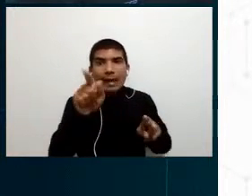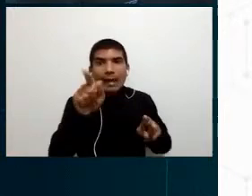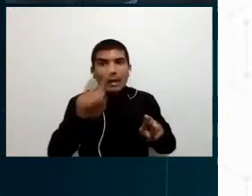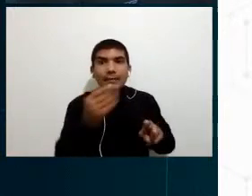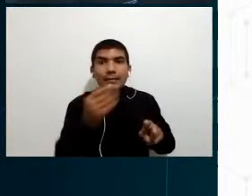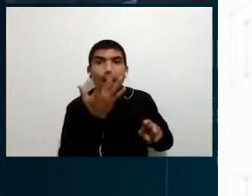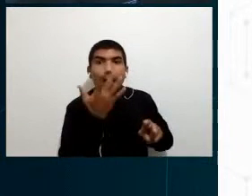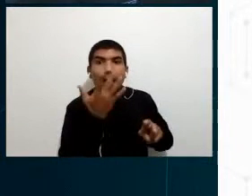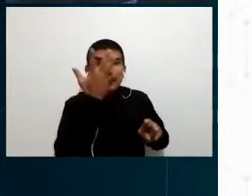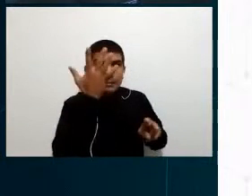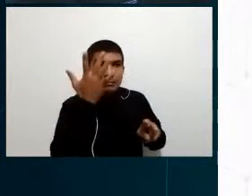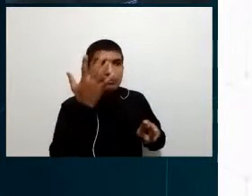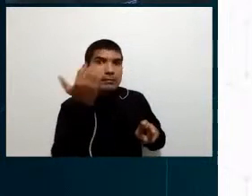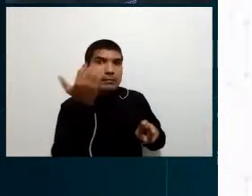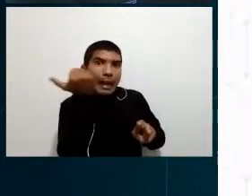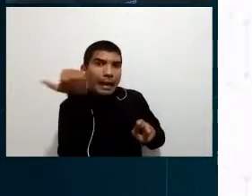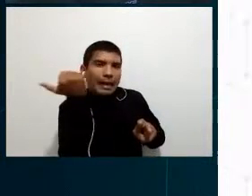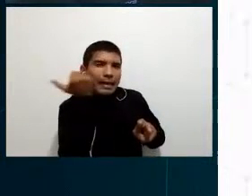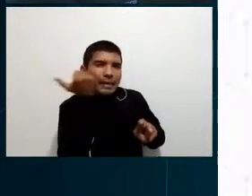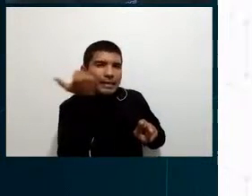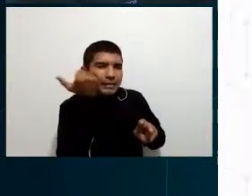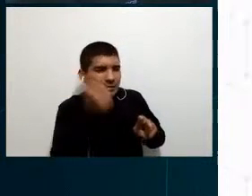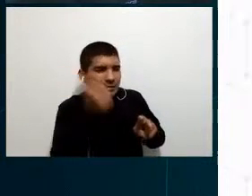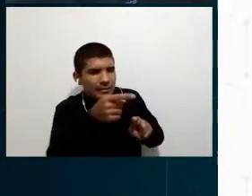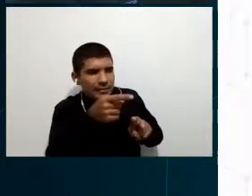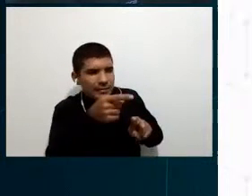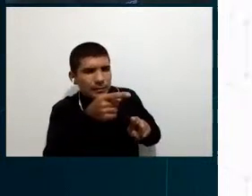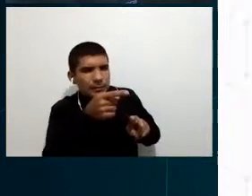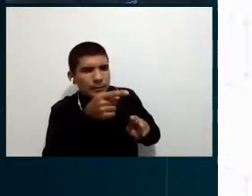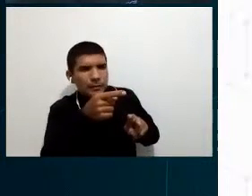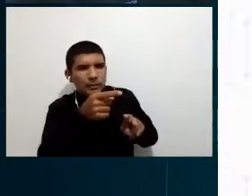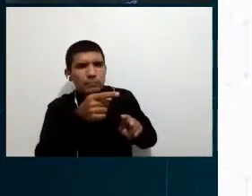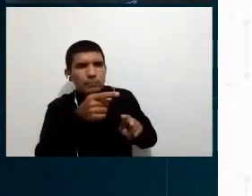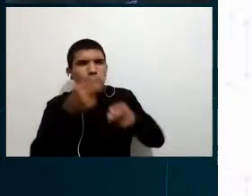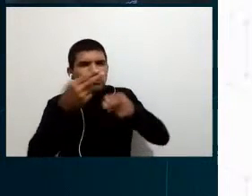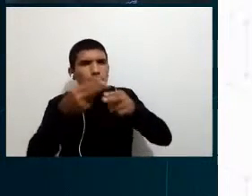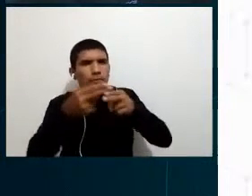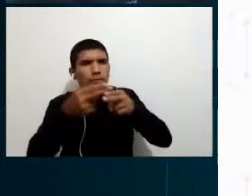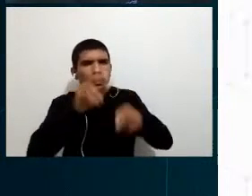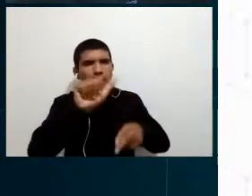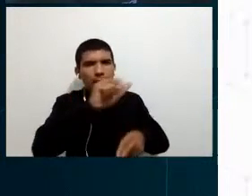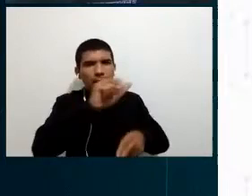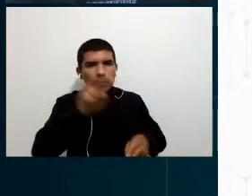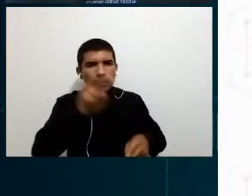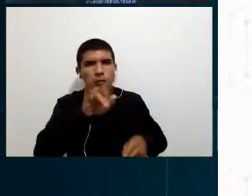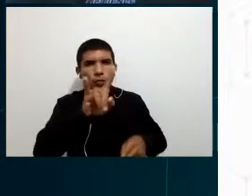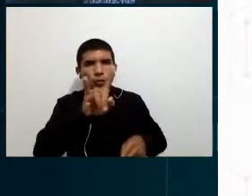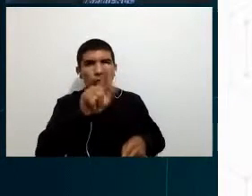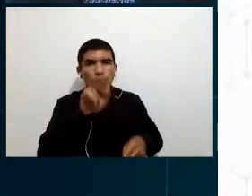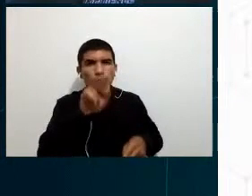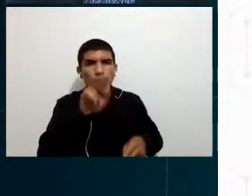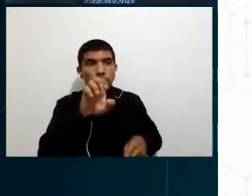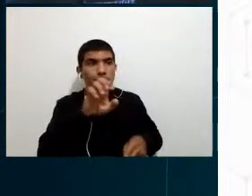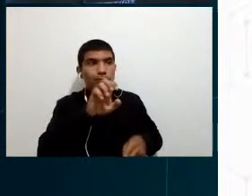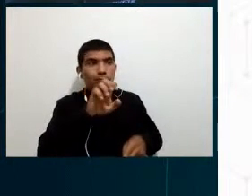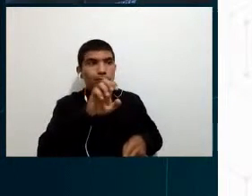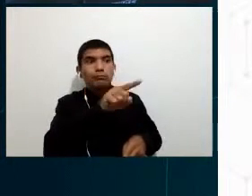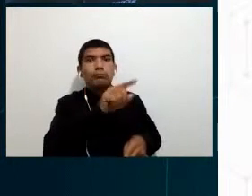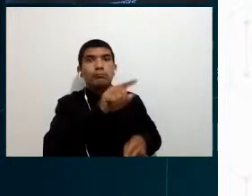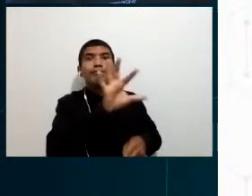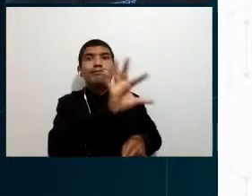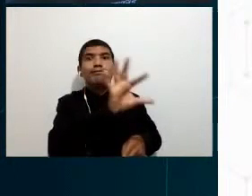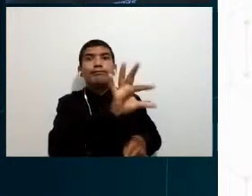dieléctrico que pues actualmente se está utilizando demasiado en la industria.